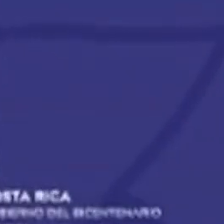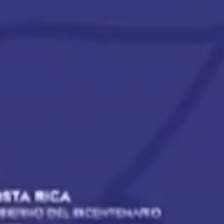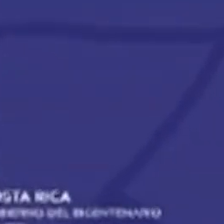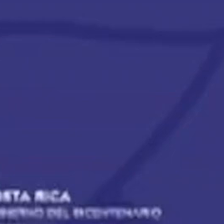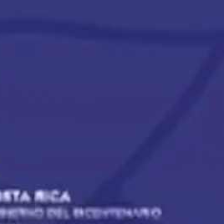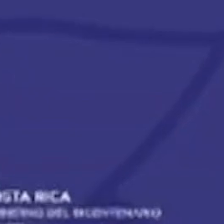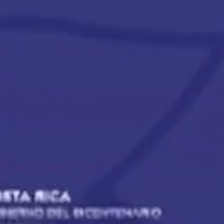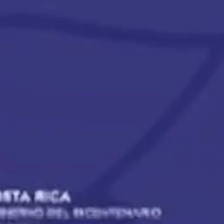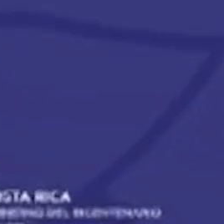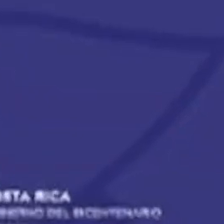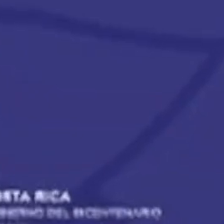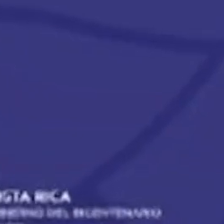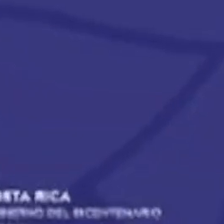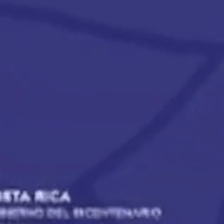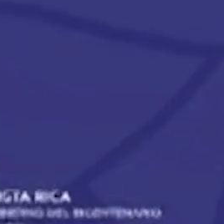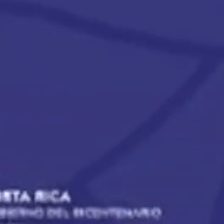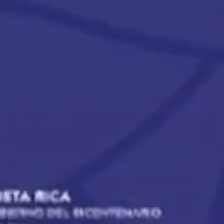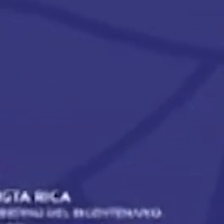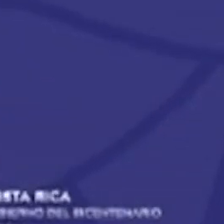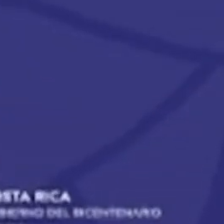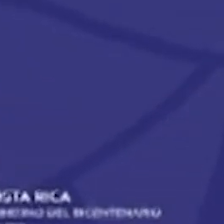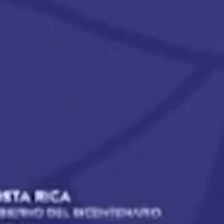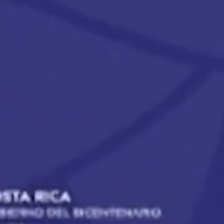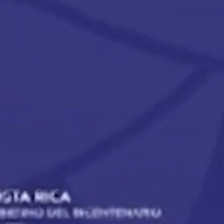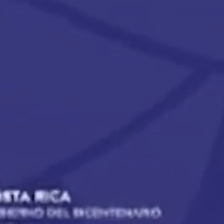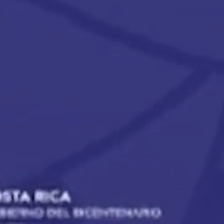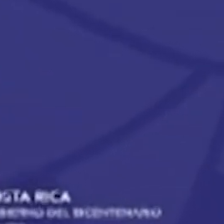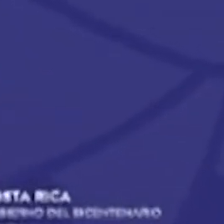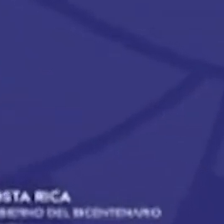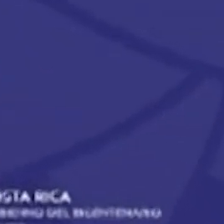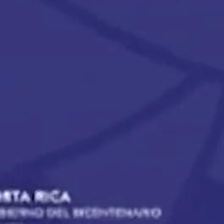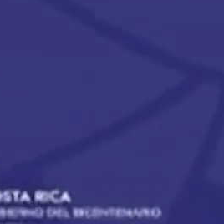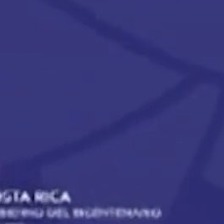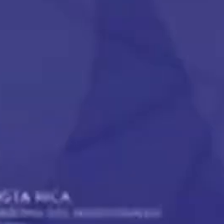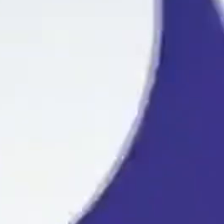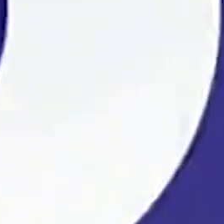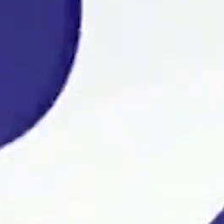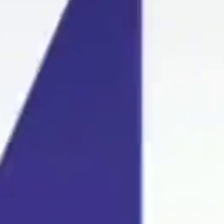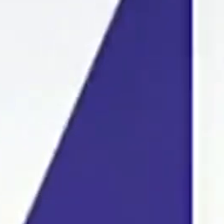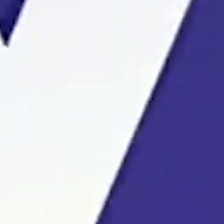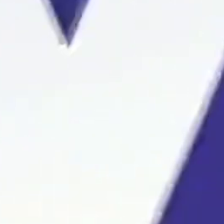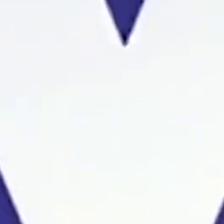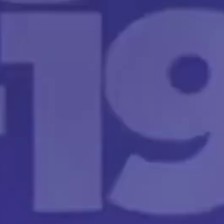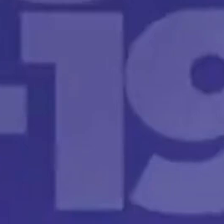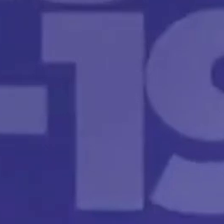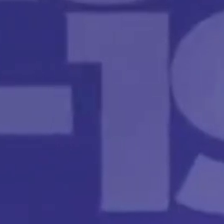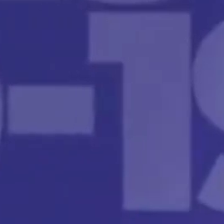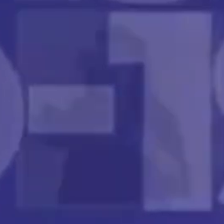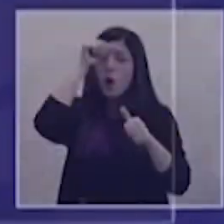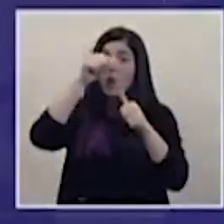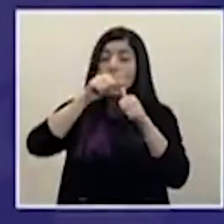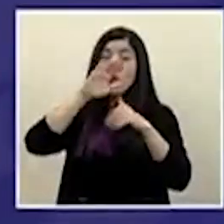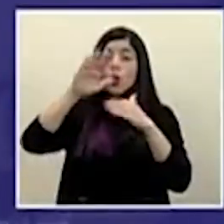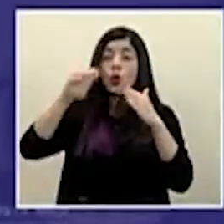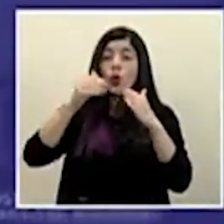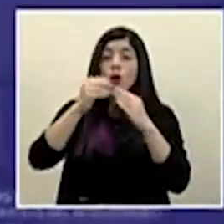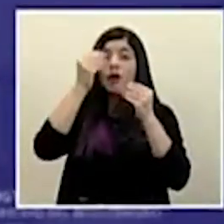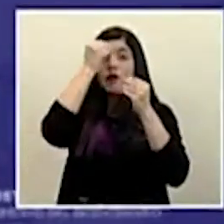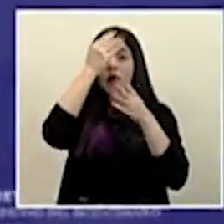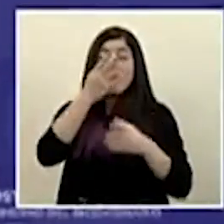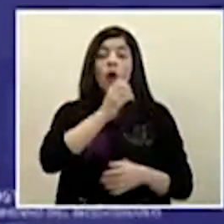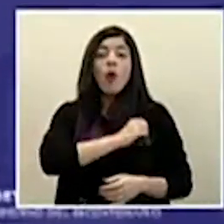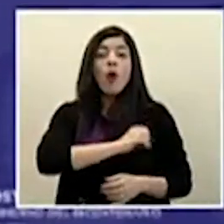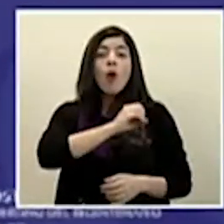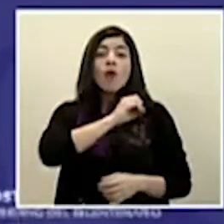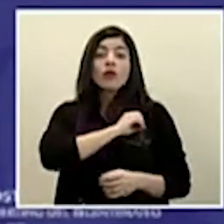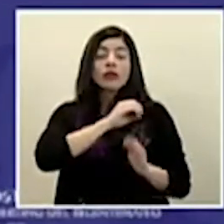Bermúdez. En lo que las autoridades toman asiento, queremos recordarle a la población que toda la información oficial